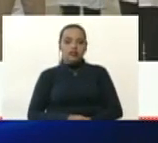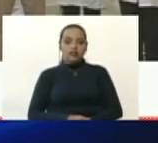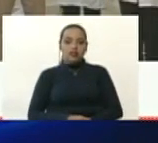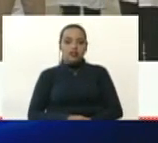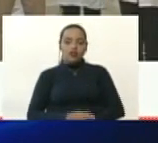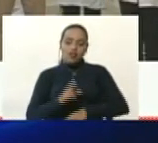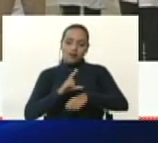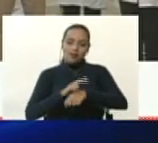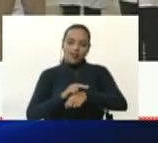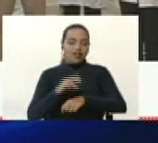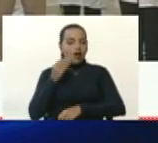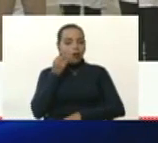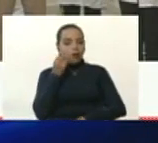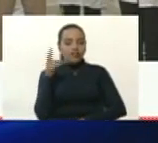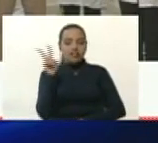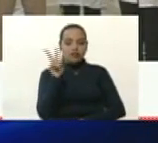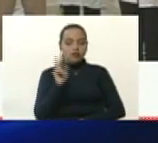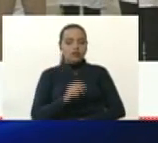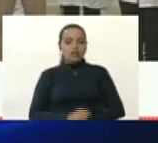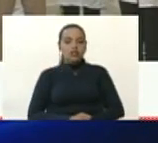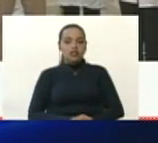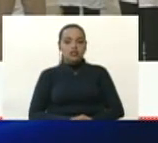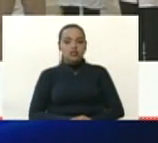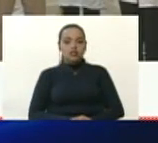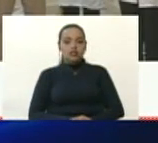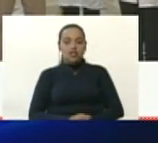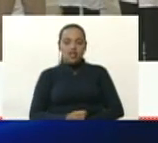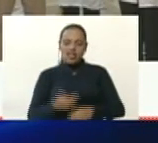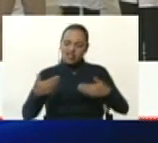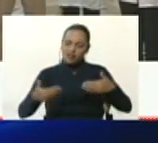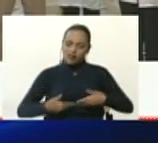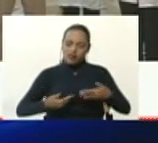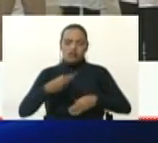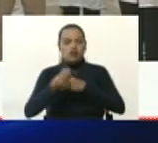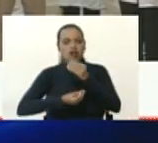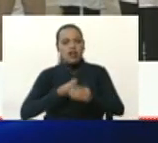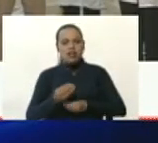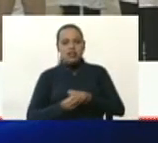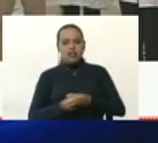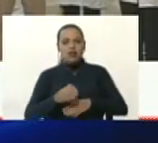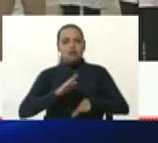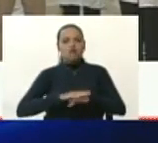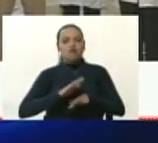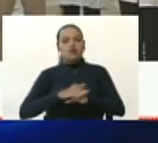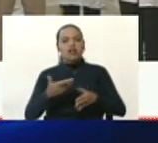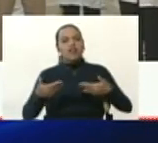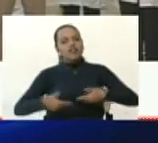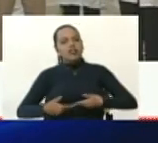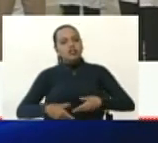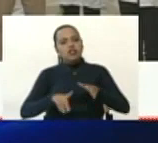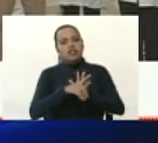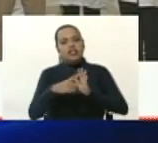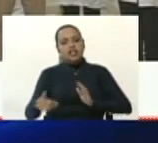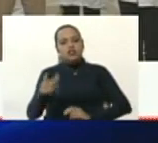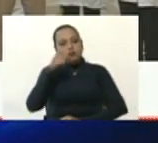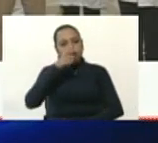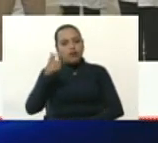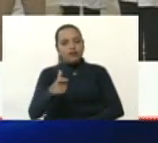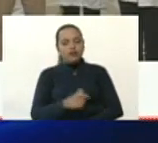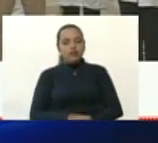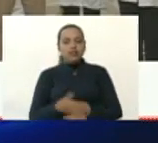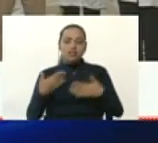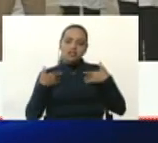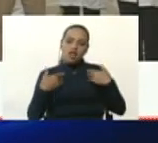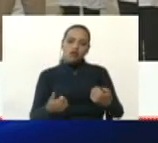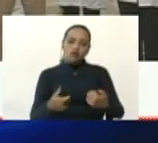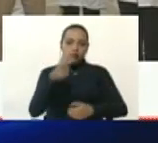médica venezolana, por este esfuerzo que hacen, porque el esfuerzo es para el derecho del pueblo, para la salud